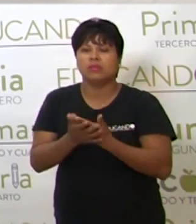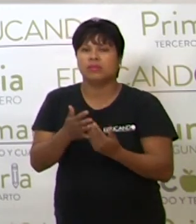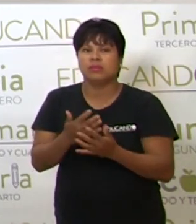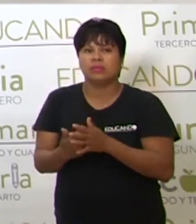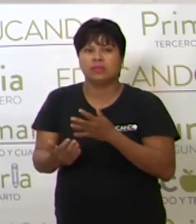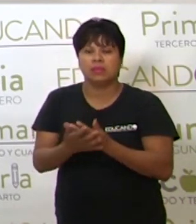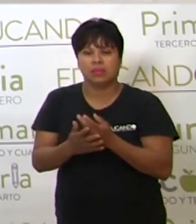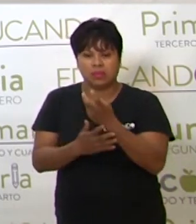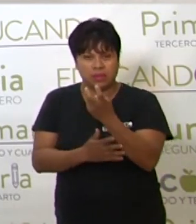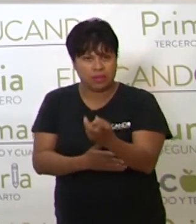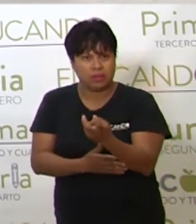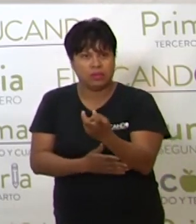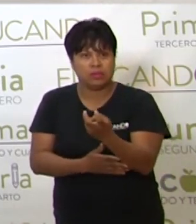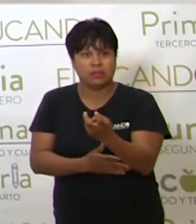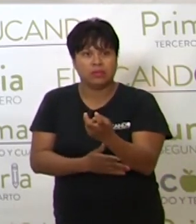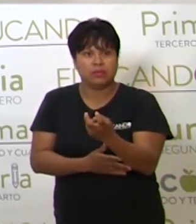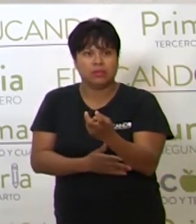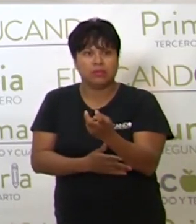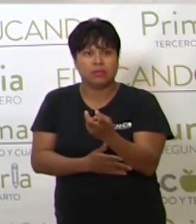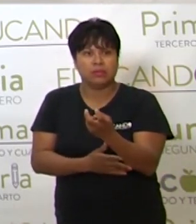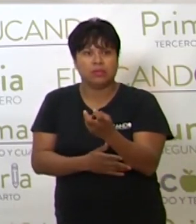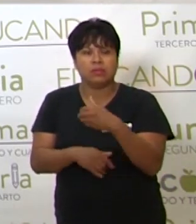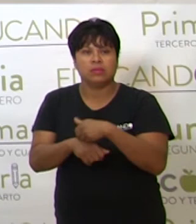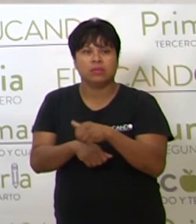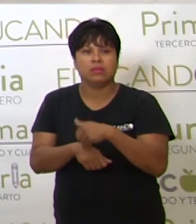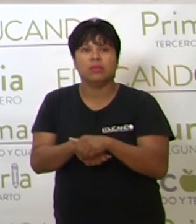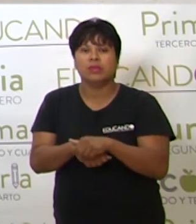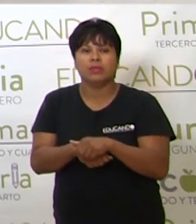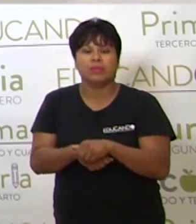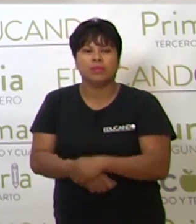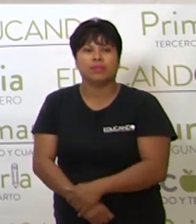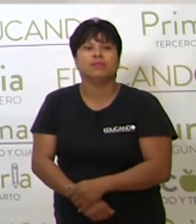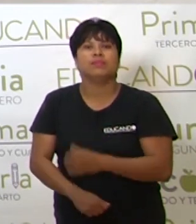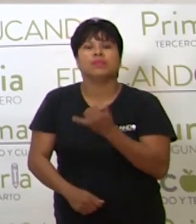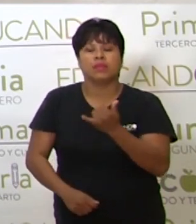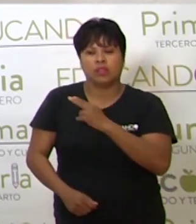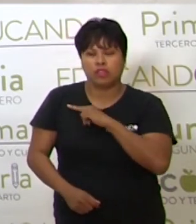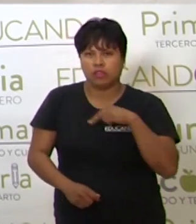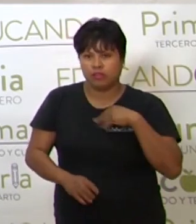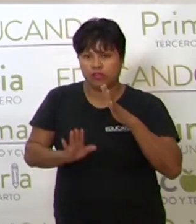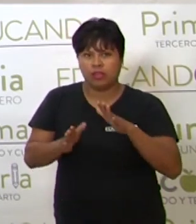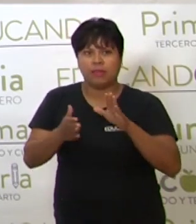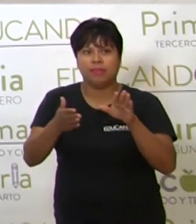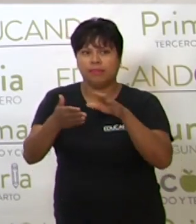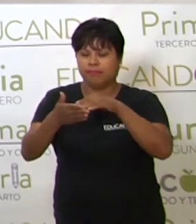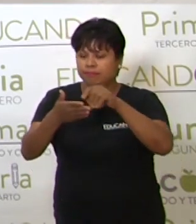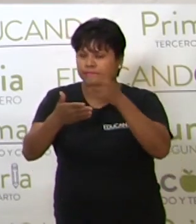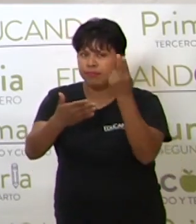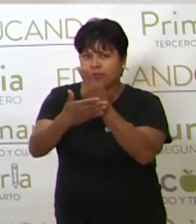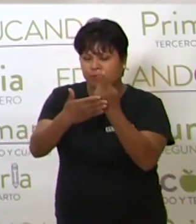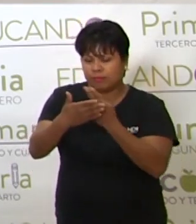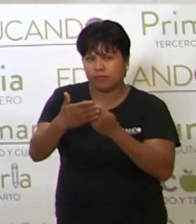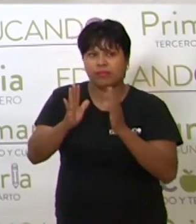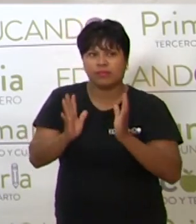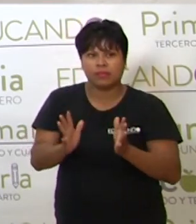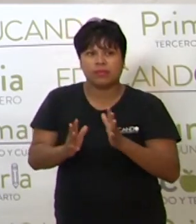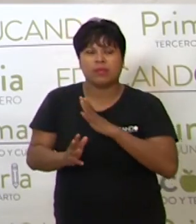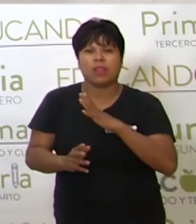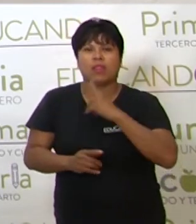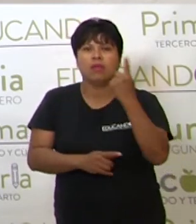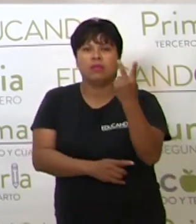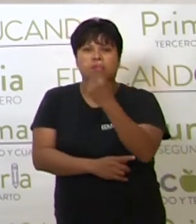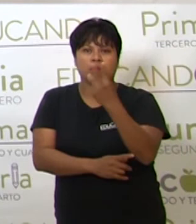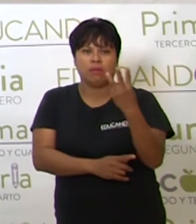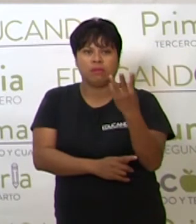estas este esta fracción esta parte ya las he pintado y también en fracción equivalente podríamos decir que hay 1 2